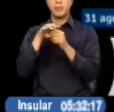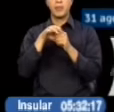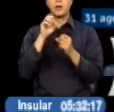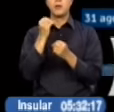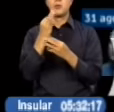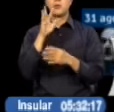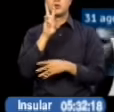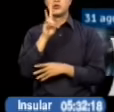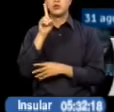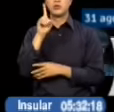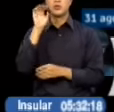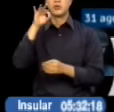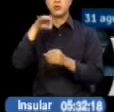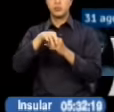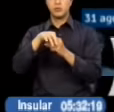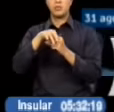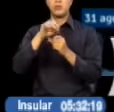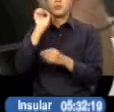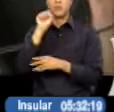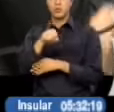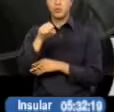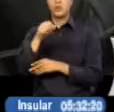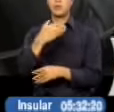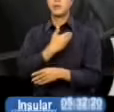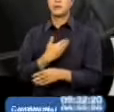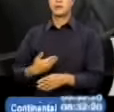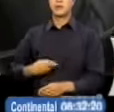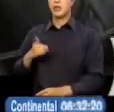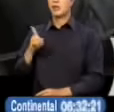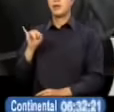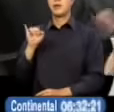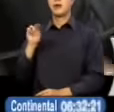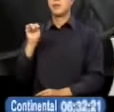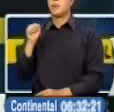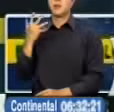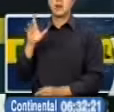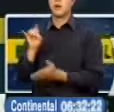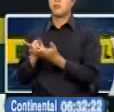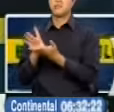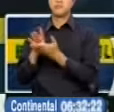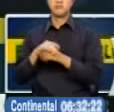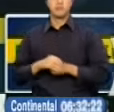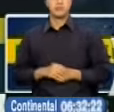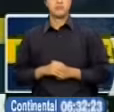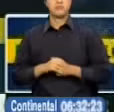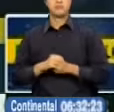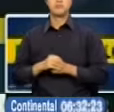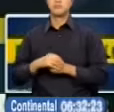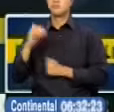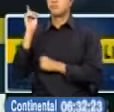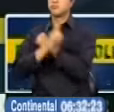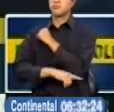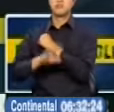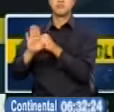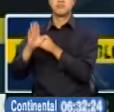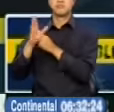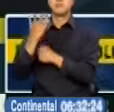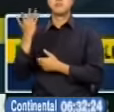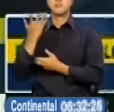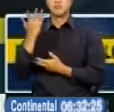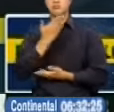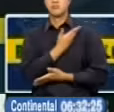favorable de 61 de los 81 senadores dilma rousseff fue suspendida del poder y es condenada a perder el cargo de